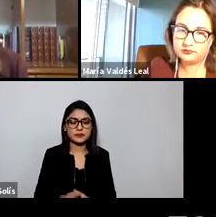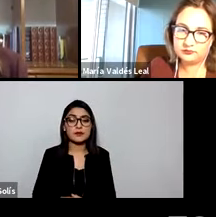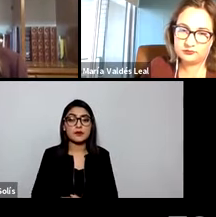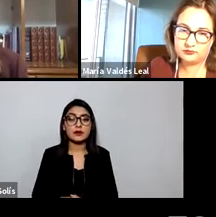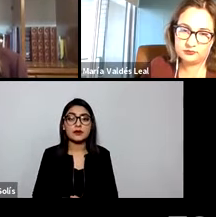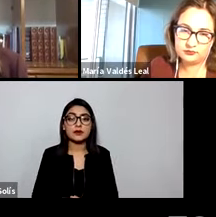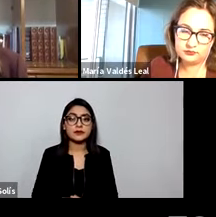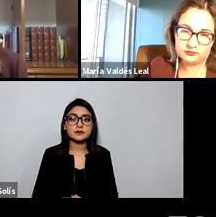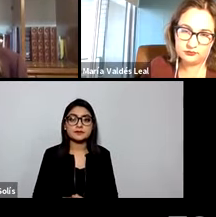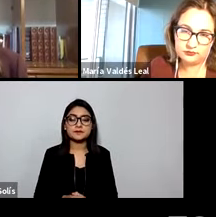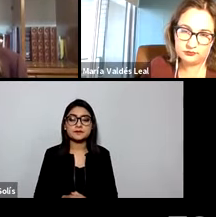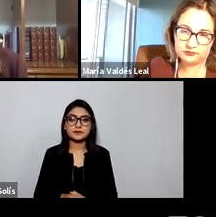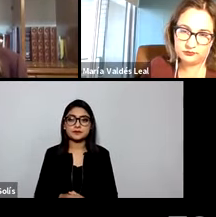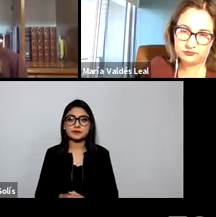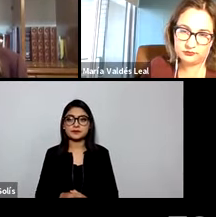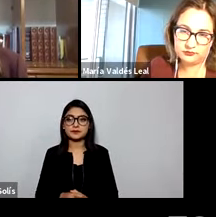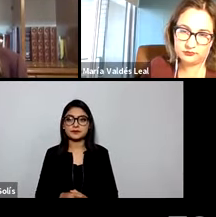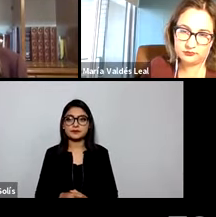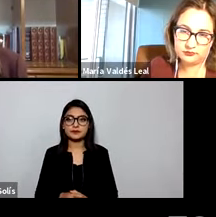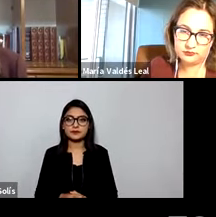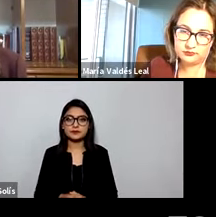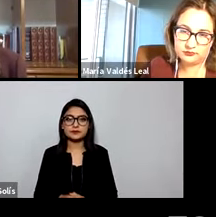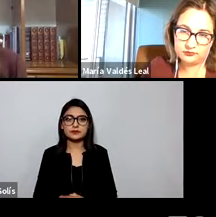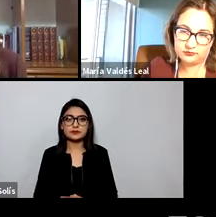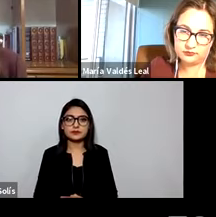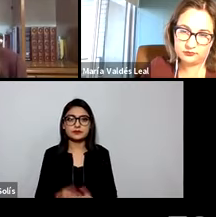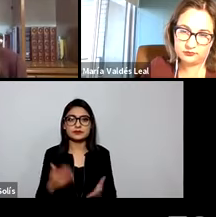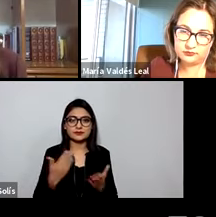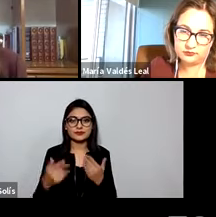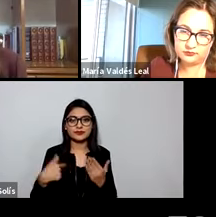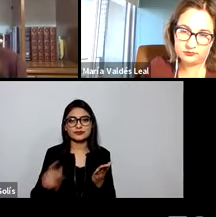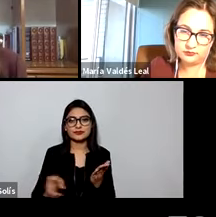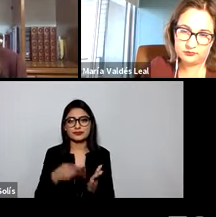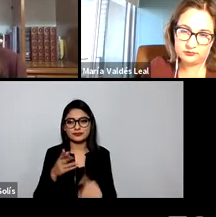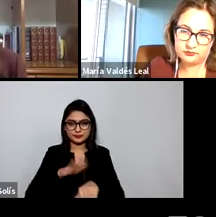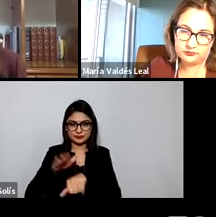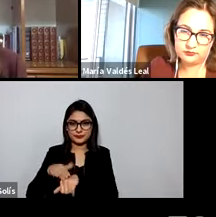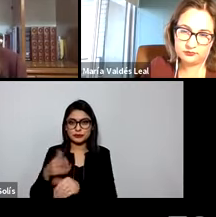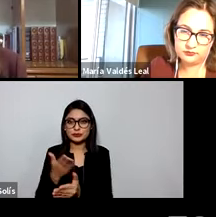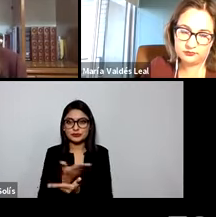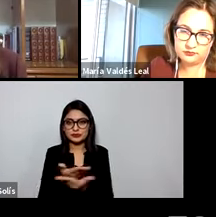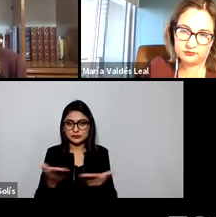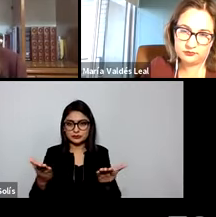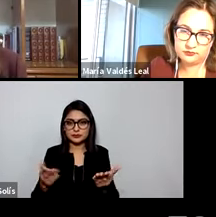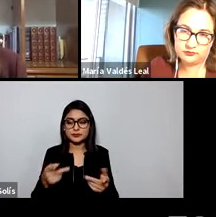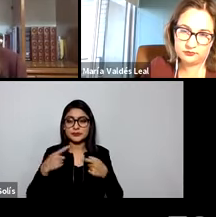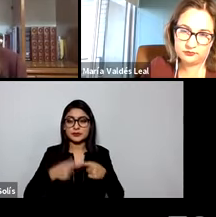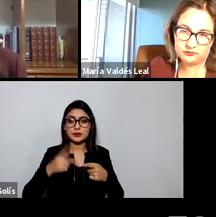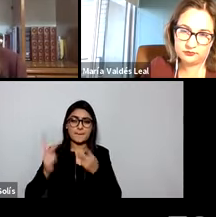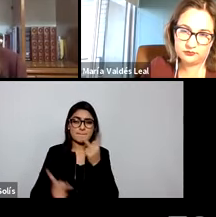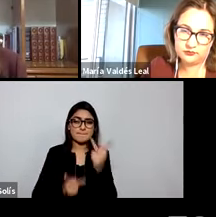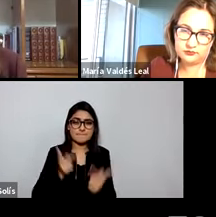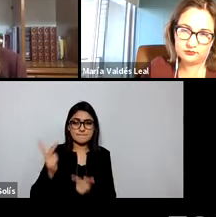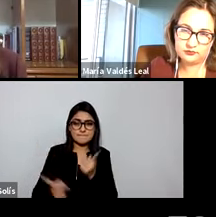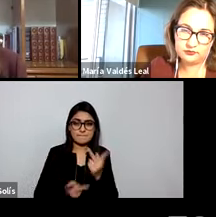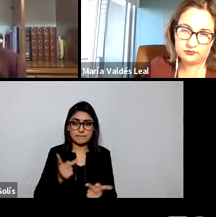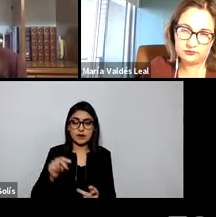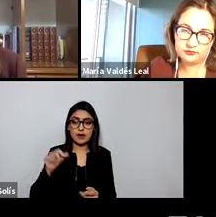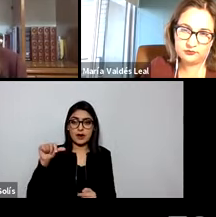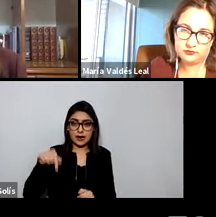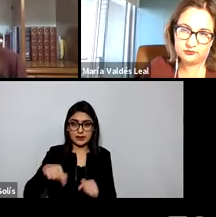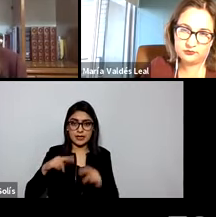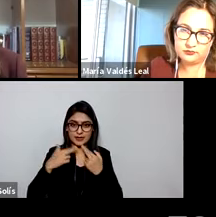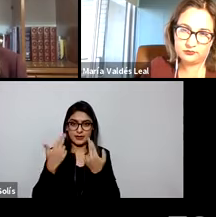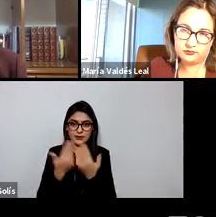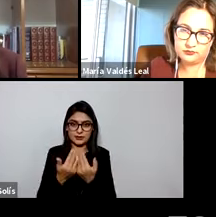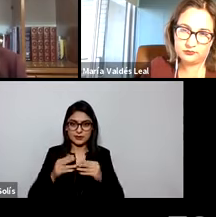Y me gustaría nuevamente invitarlos a las personas que han estado preguntando a lo largo de